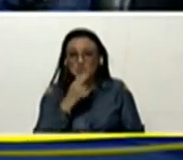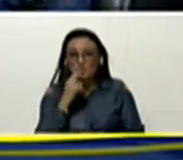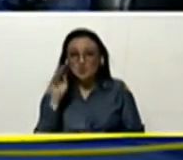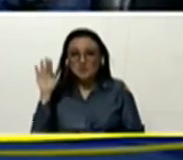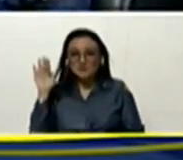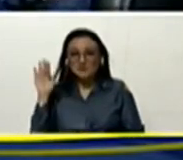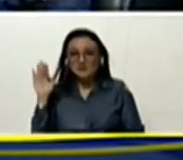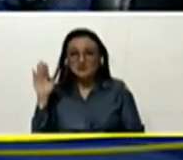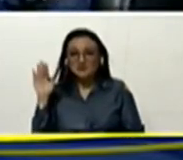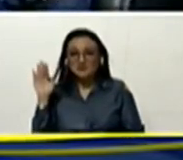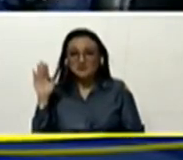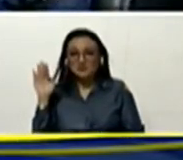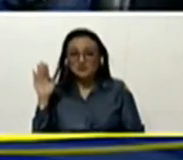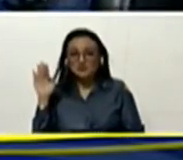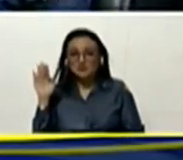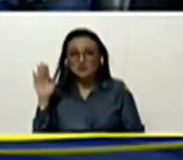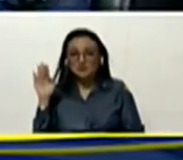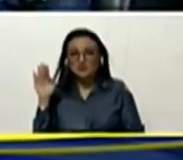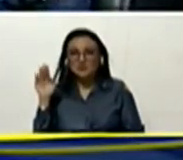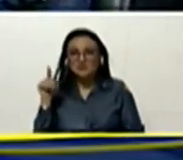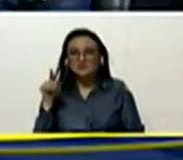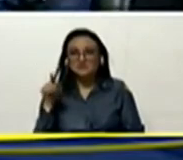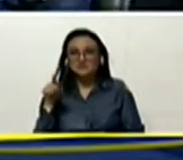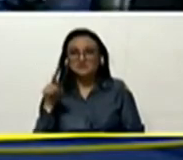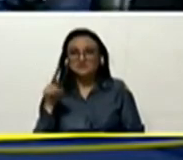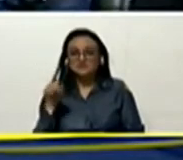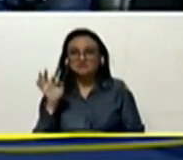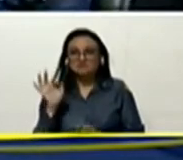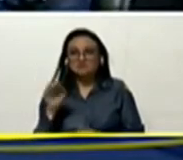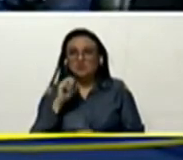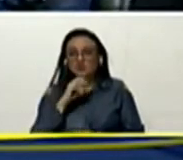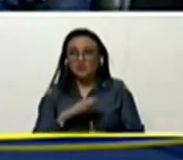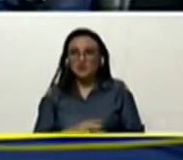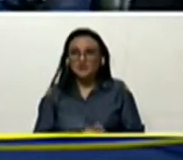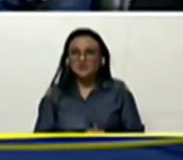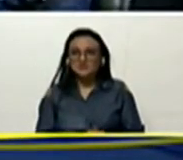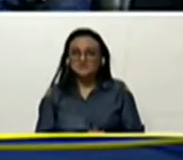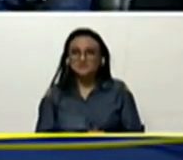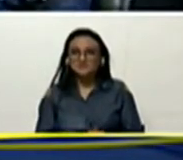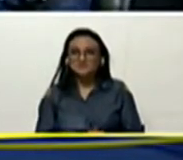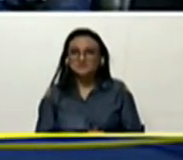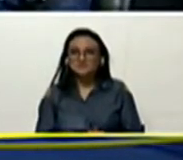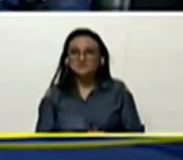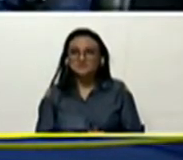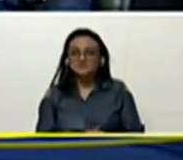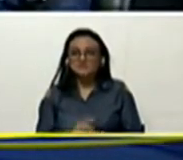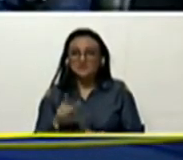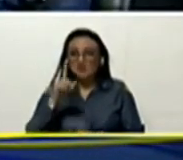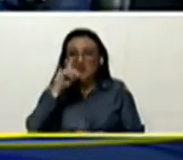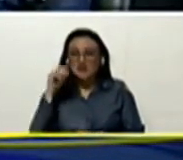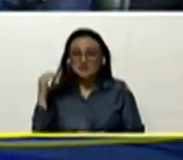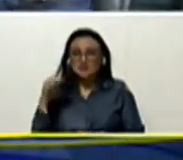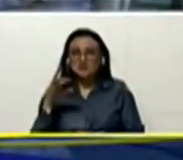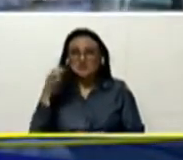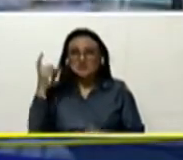juramento de el Samán de Güere. Y esos años Chávez andaba